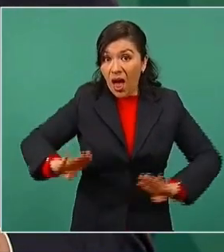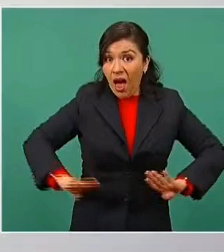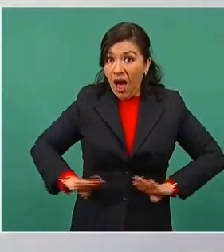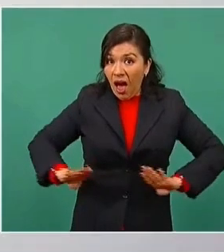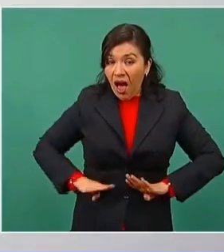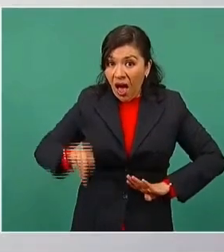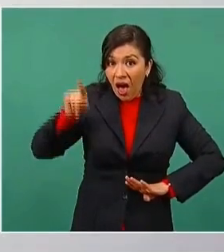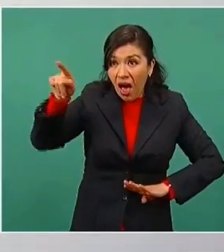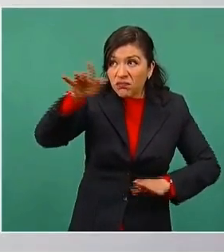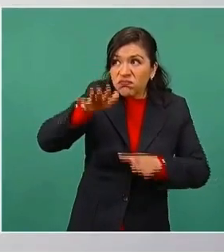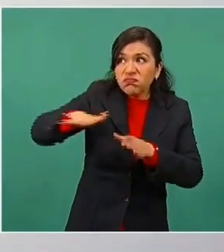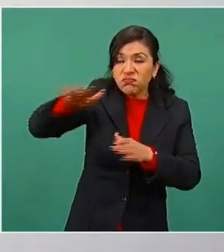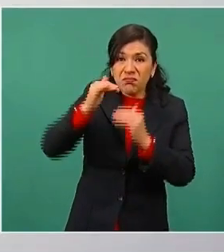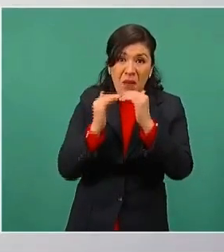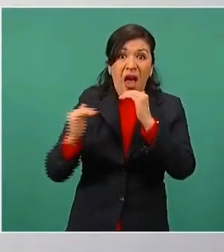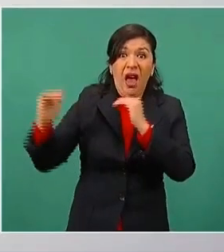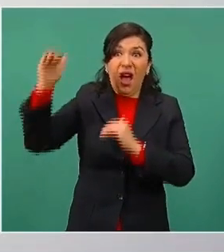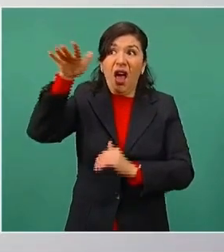sin duda